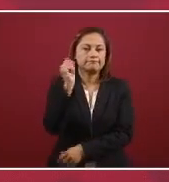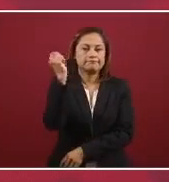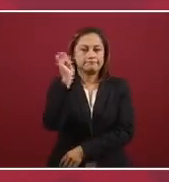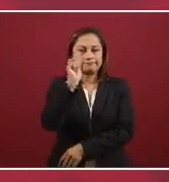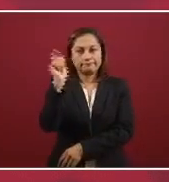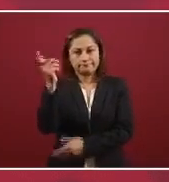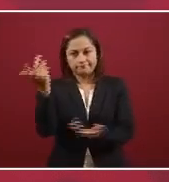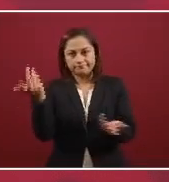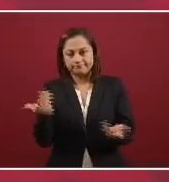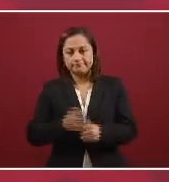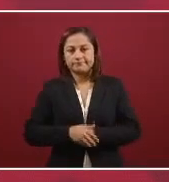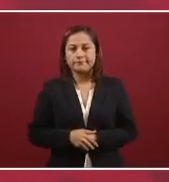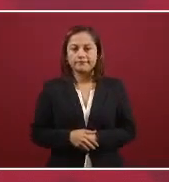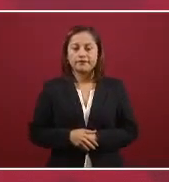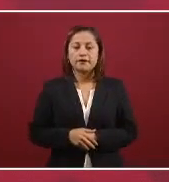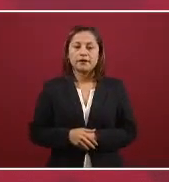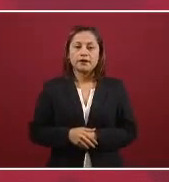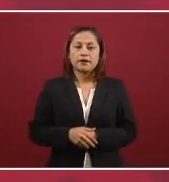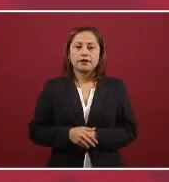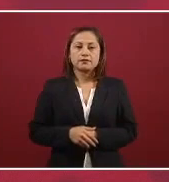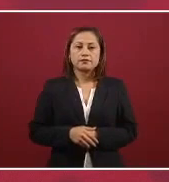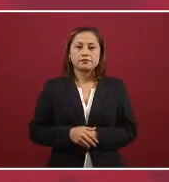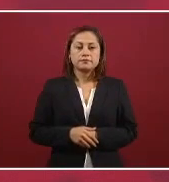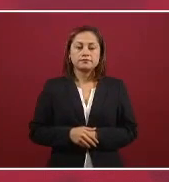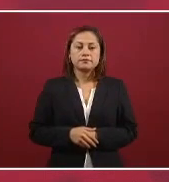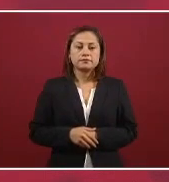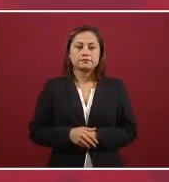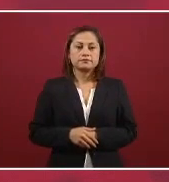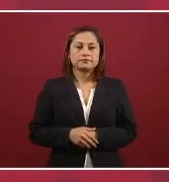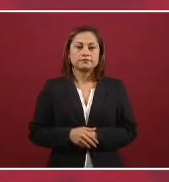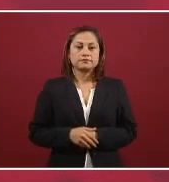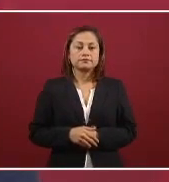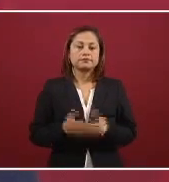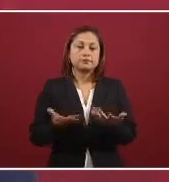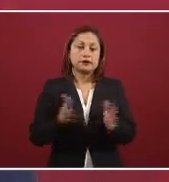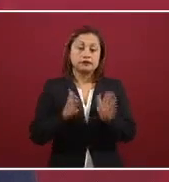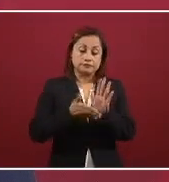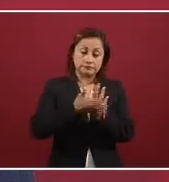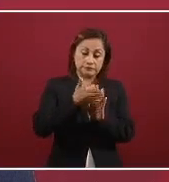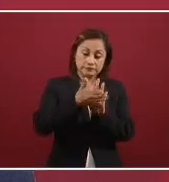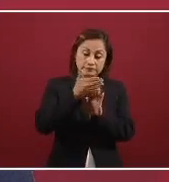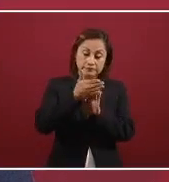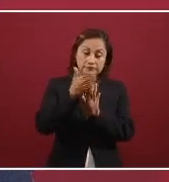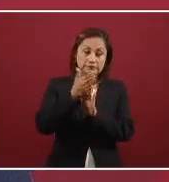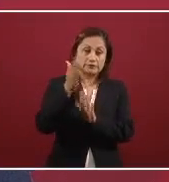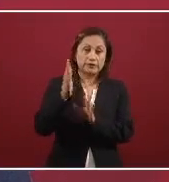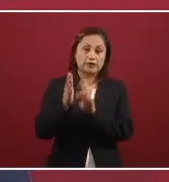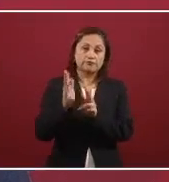cuando se termine, porque ya están los trenes,